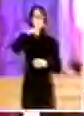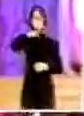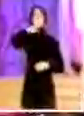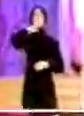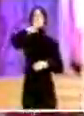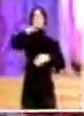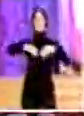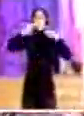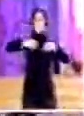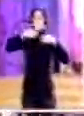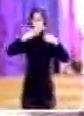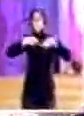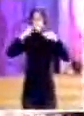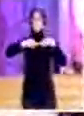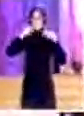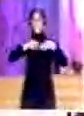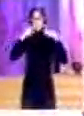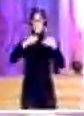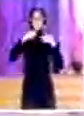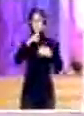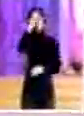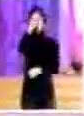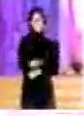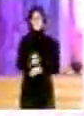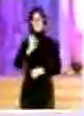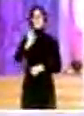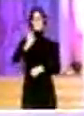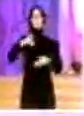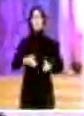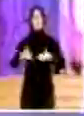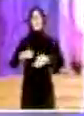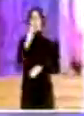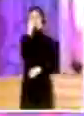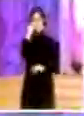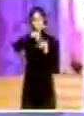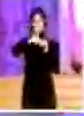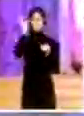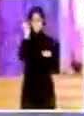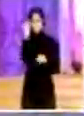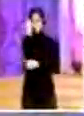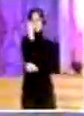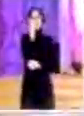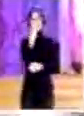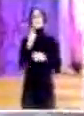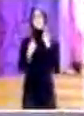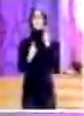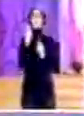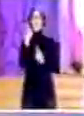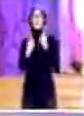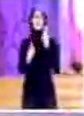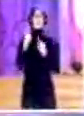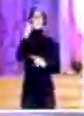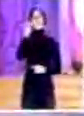cabeza. Ese tiene dos hijos y una mujer. Que no sabe ni